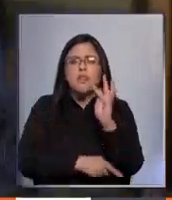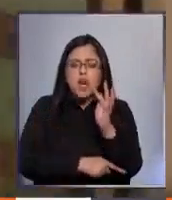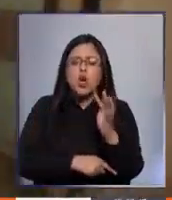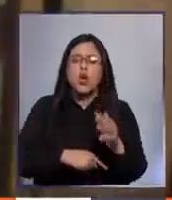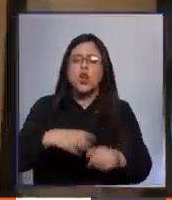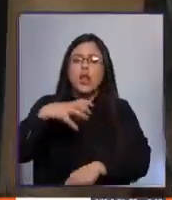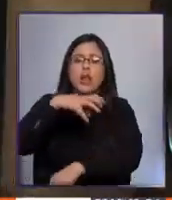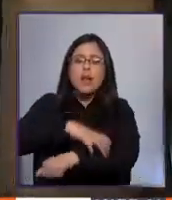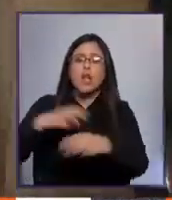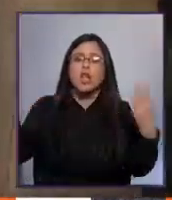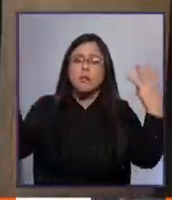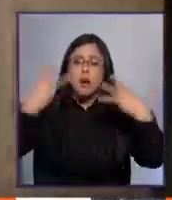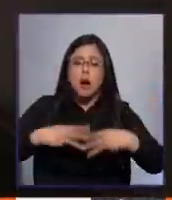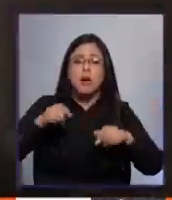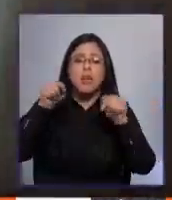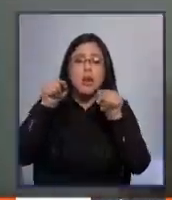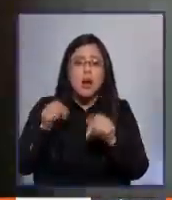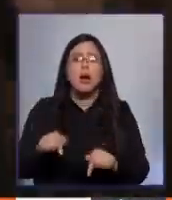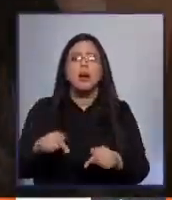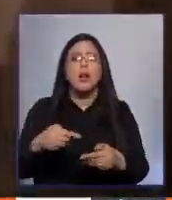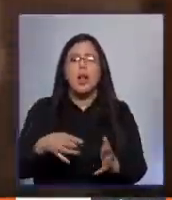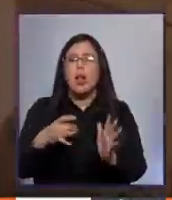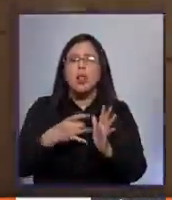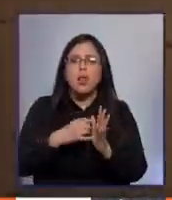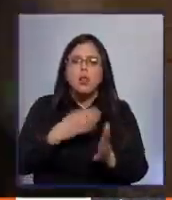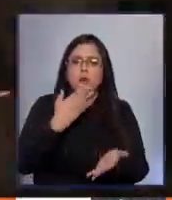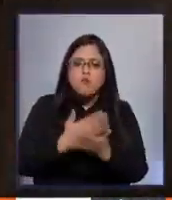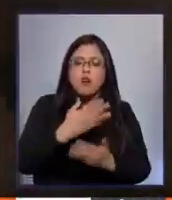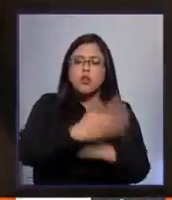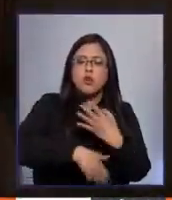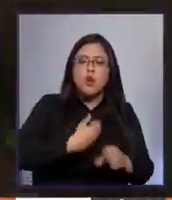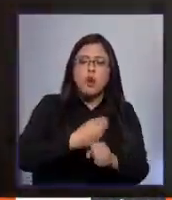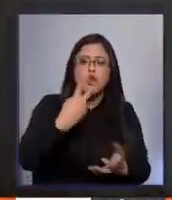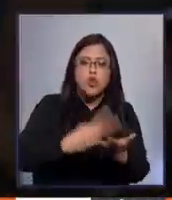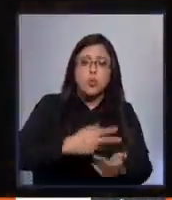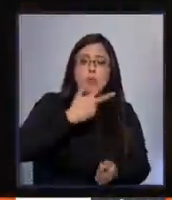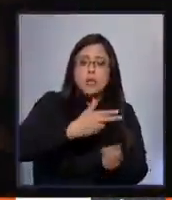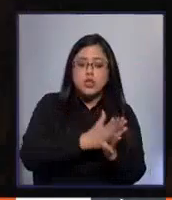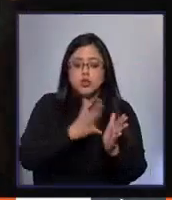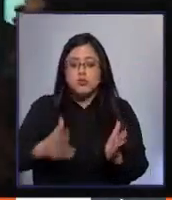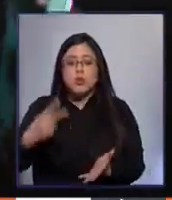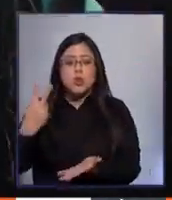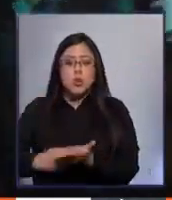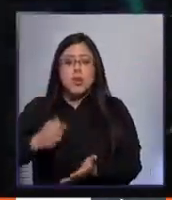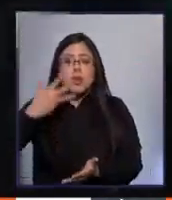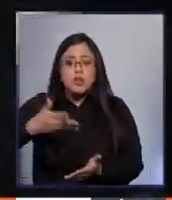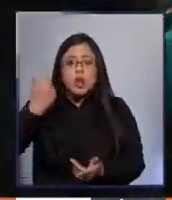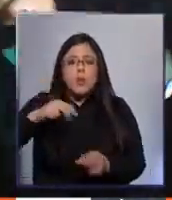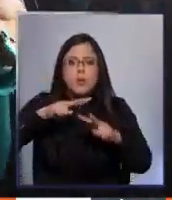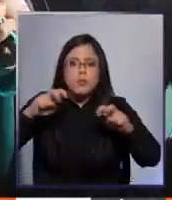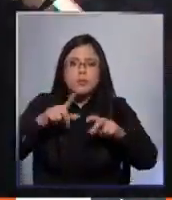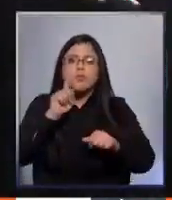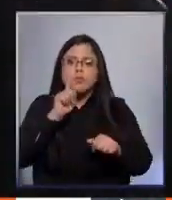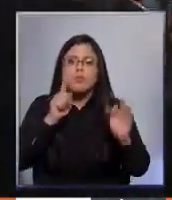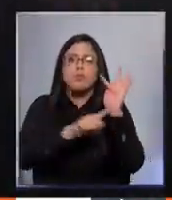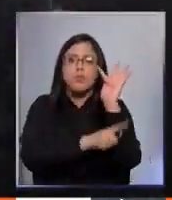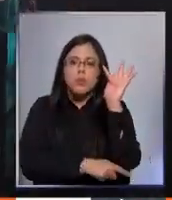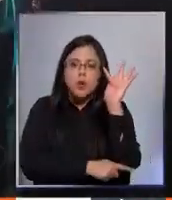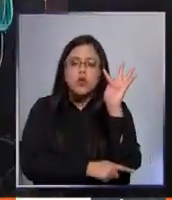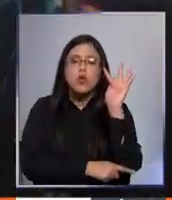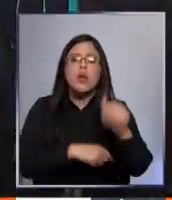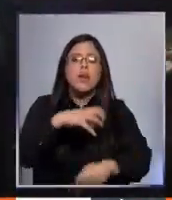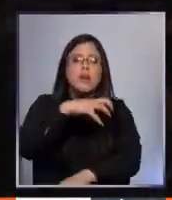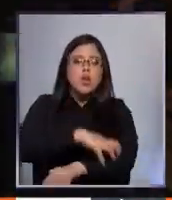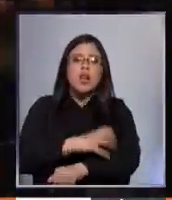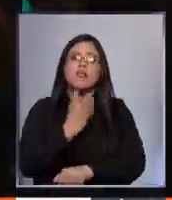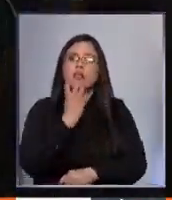Campos, los delitos ocurrieron entre el 2018 y 2019. Ahora el sumario lo llevará el fiscal regional de Antofagasta, Alberto